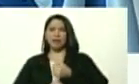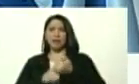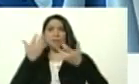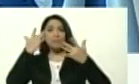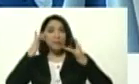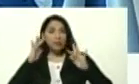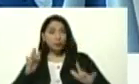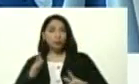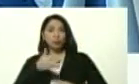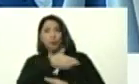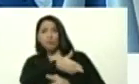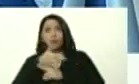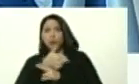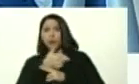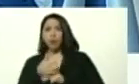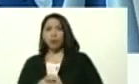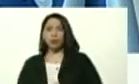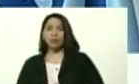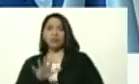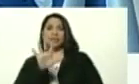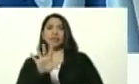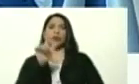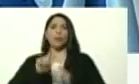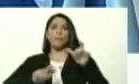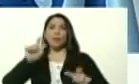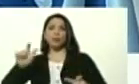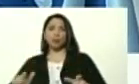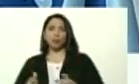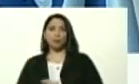presunto ajusticiamiento de 5 personas,